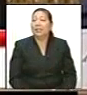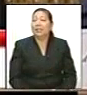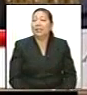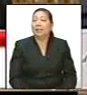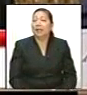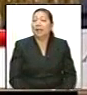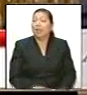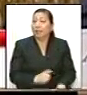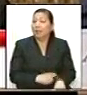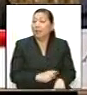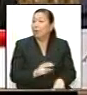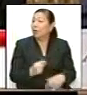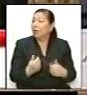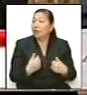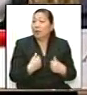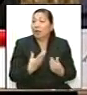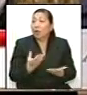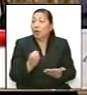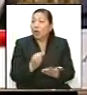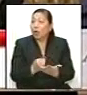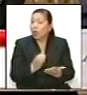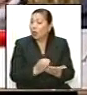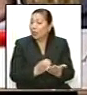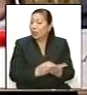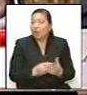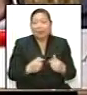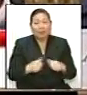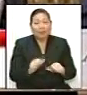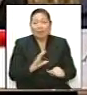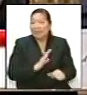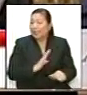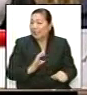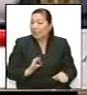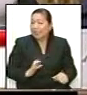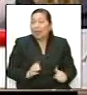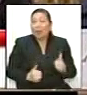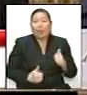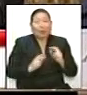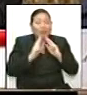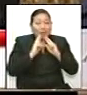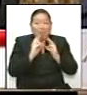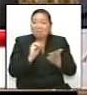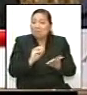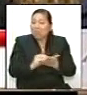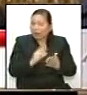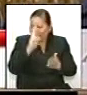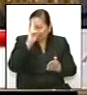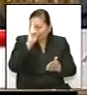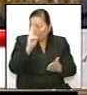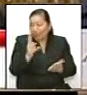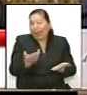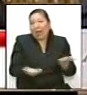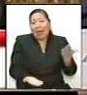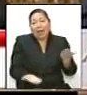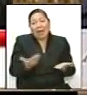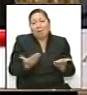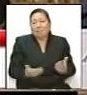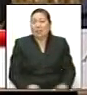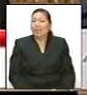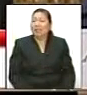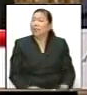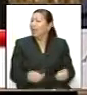servicios temporales que no tienen por qué ser contratados de manera permanente por el Estado, lo cual resultaría mucho más oneroso, y a veces